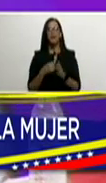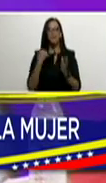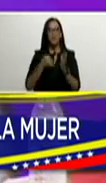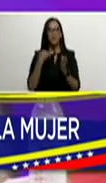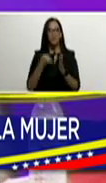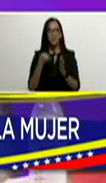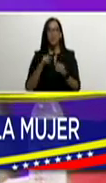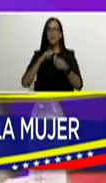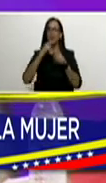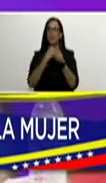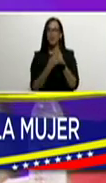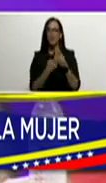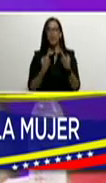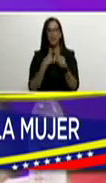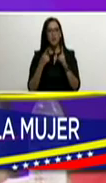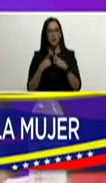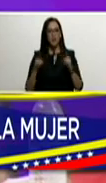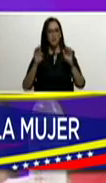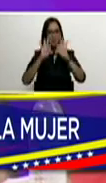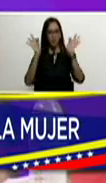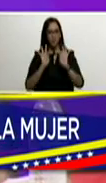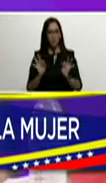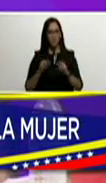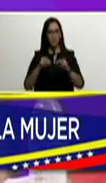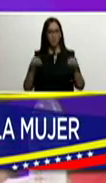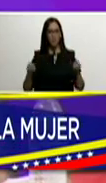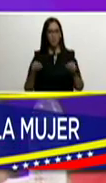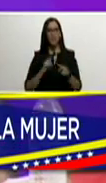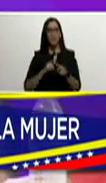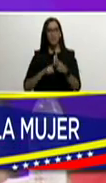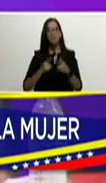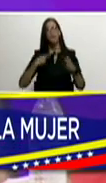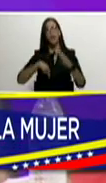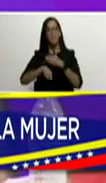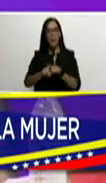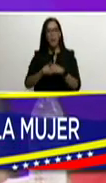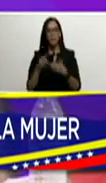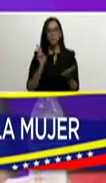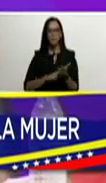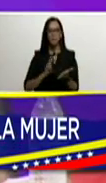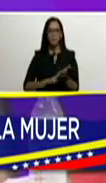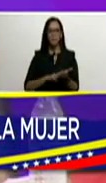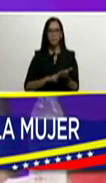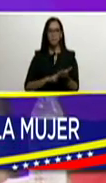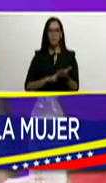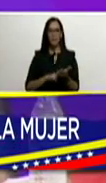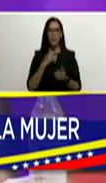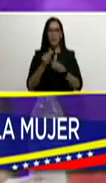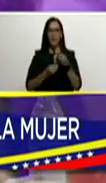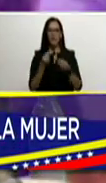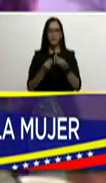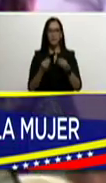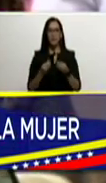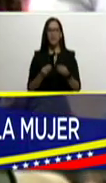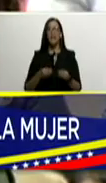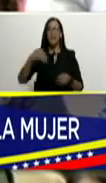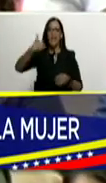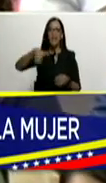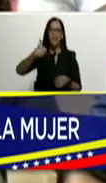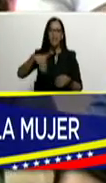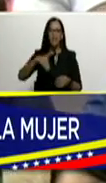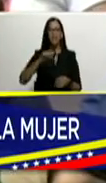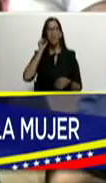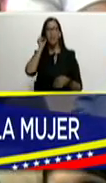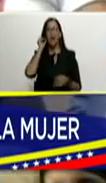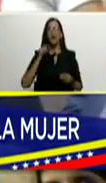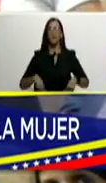interinstitucionalmente y también para articular los distintos niveles territoriales. Así que vamos verdaderamente a hacer efectivo el derecho a las mujeres a